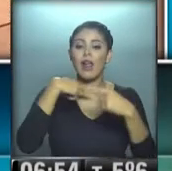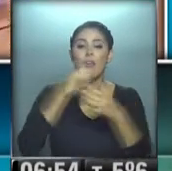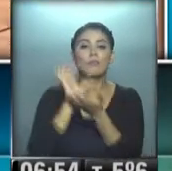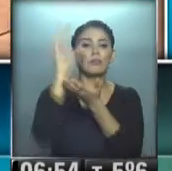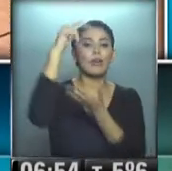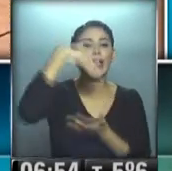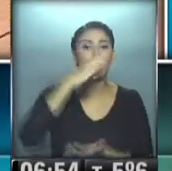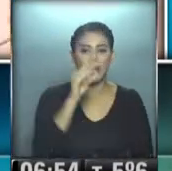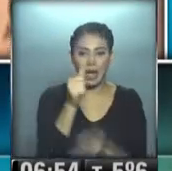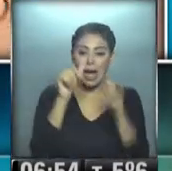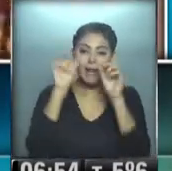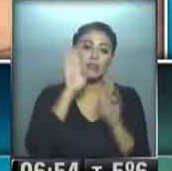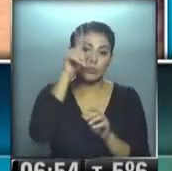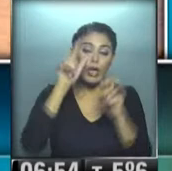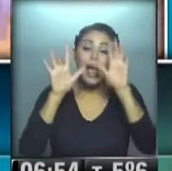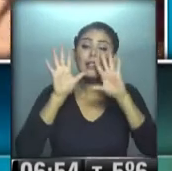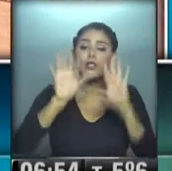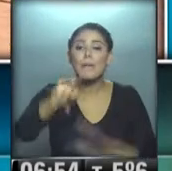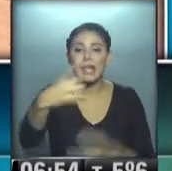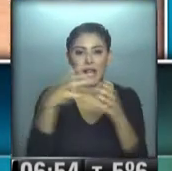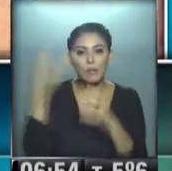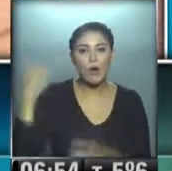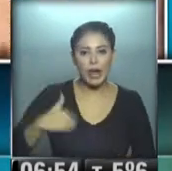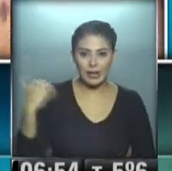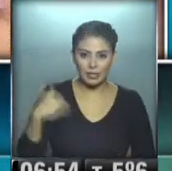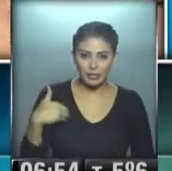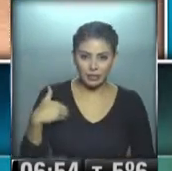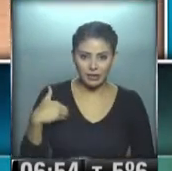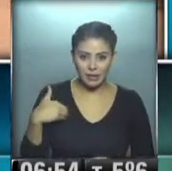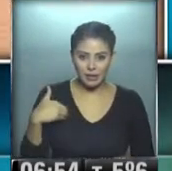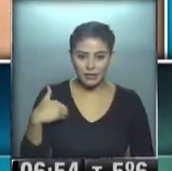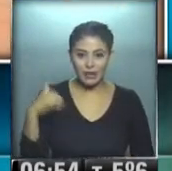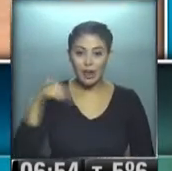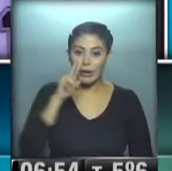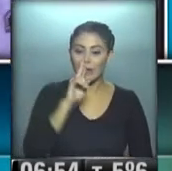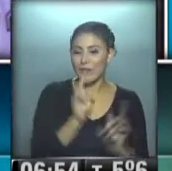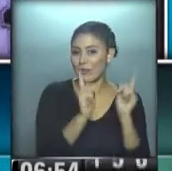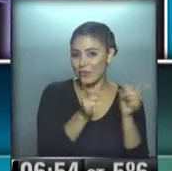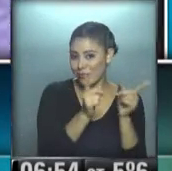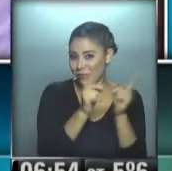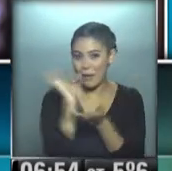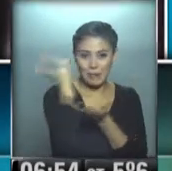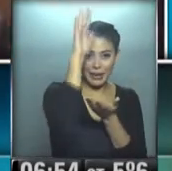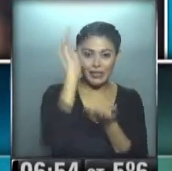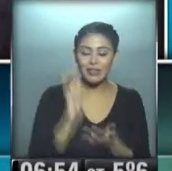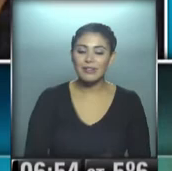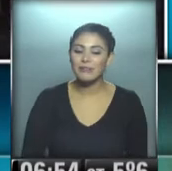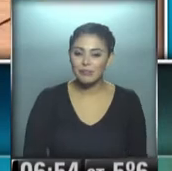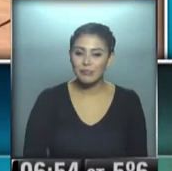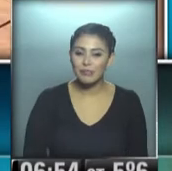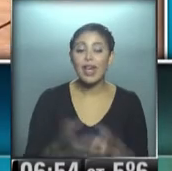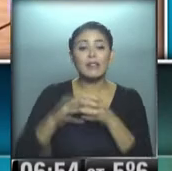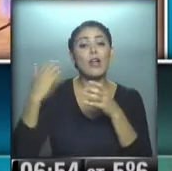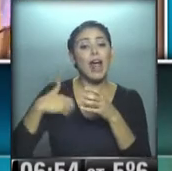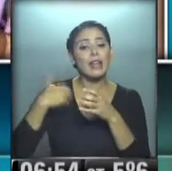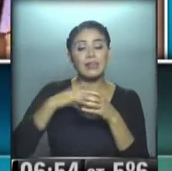Pero atención, porque mañana la selección argentina, seguimos viendo las imágenes del básquet, se despide